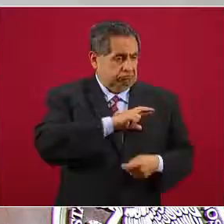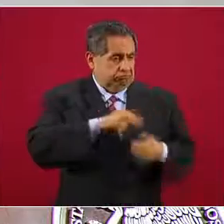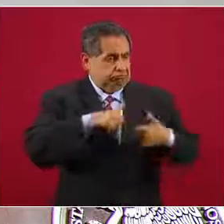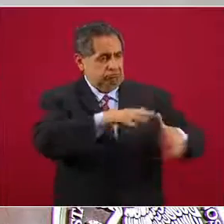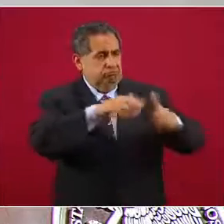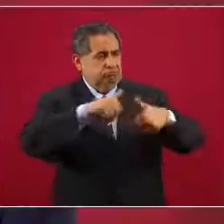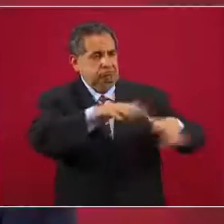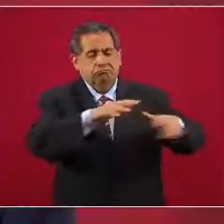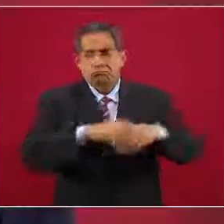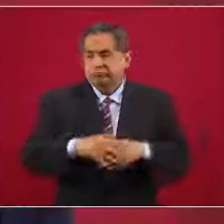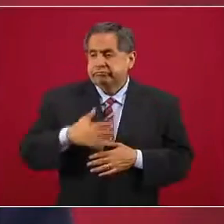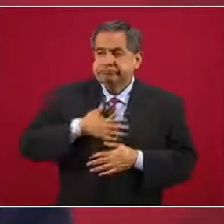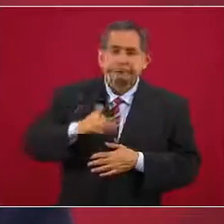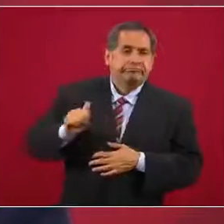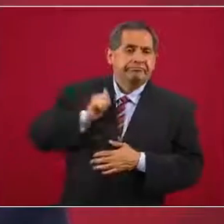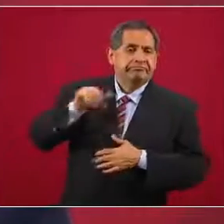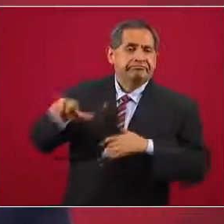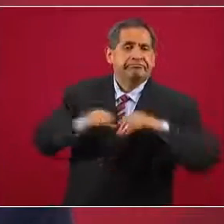cosa de ir al